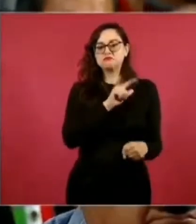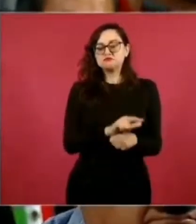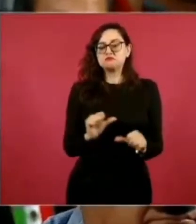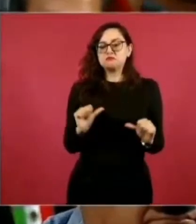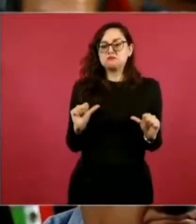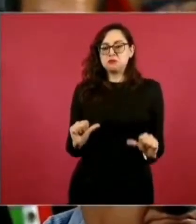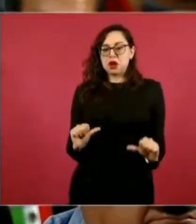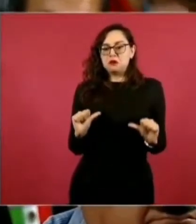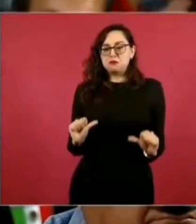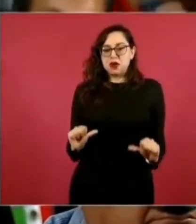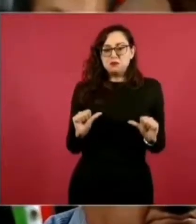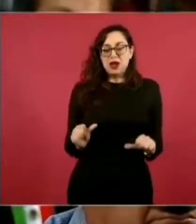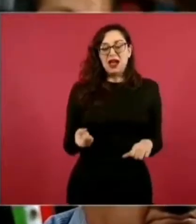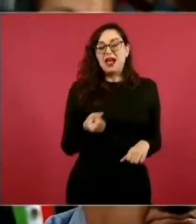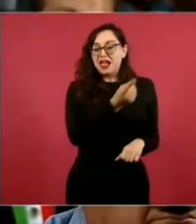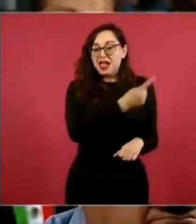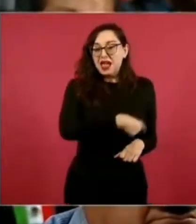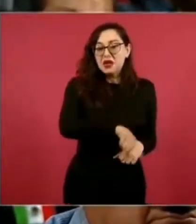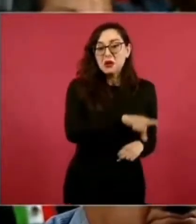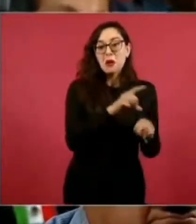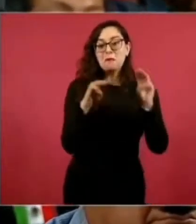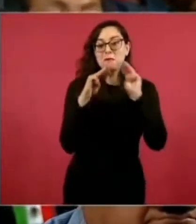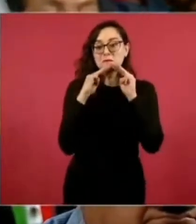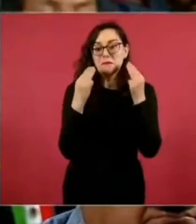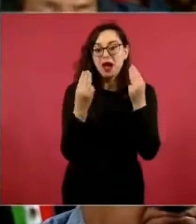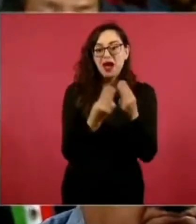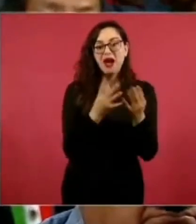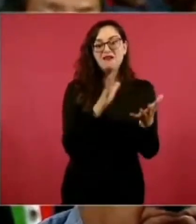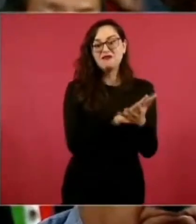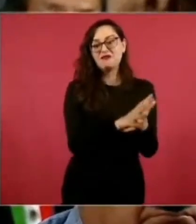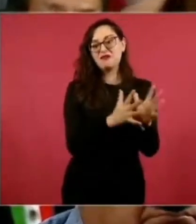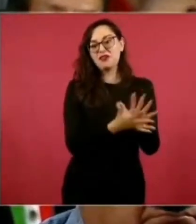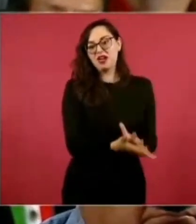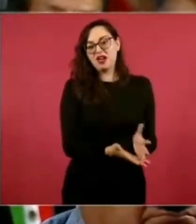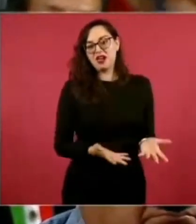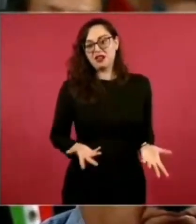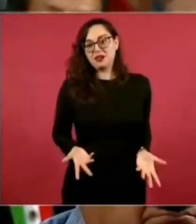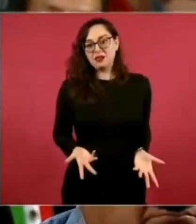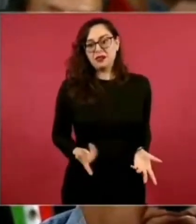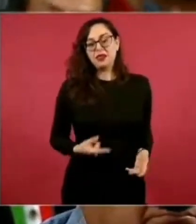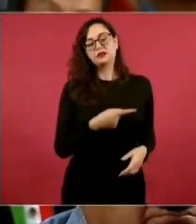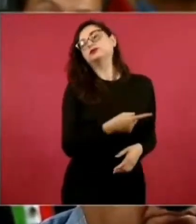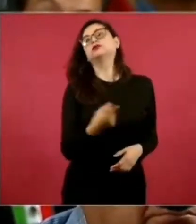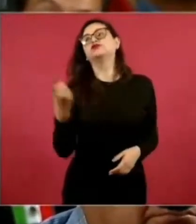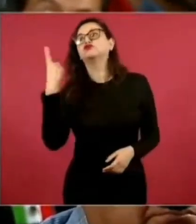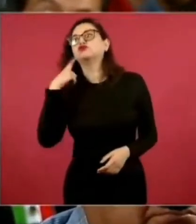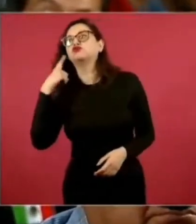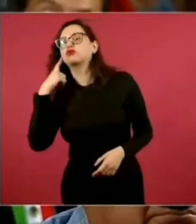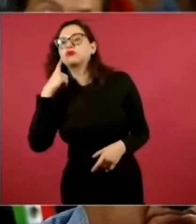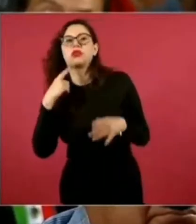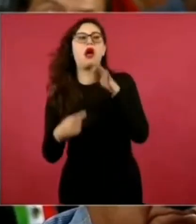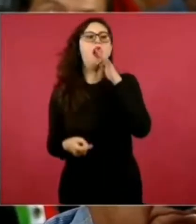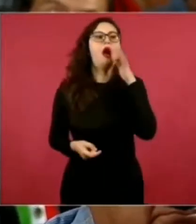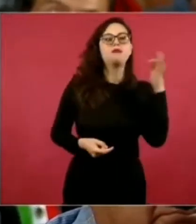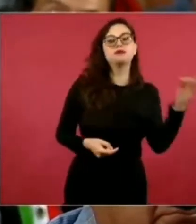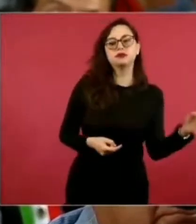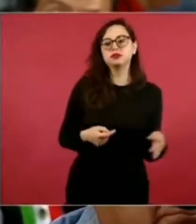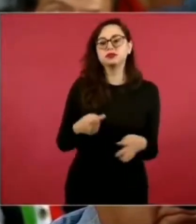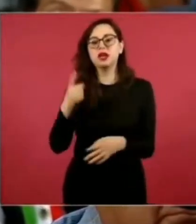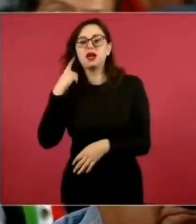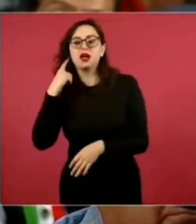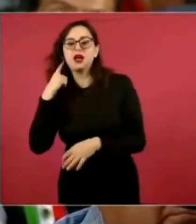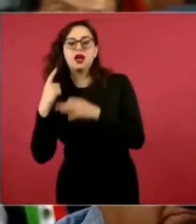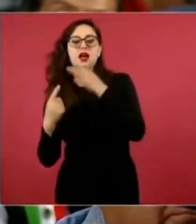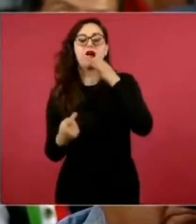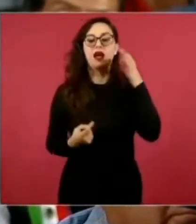crimen organizado y que son los que brindan información a los grupos del crimen organizado y causan la